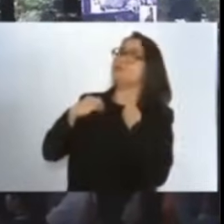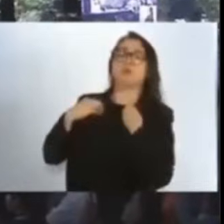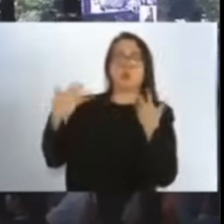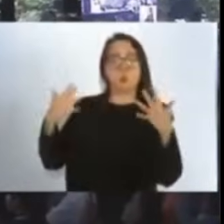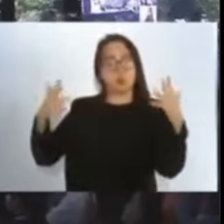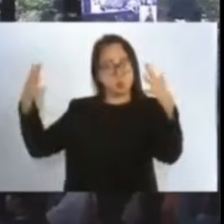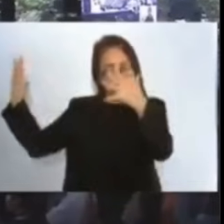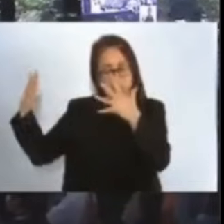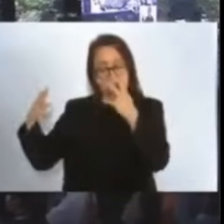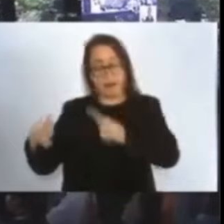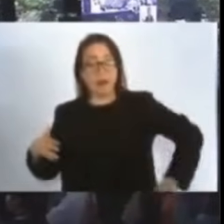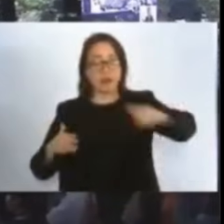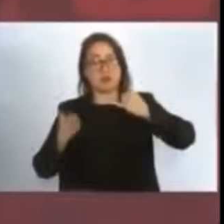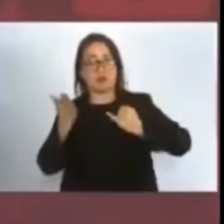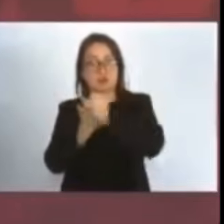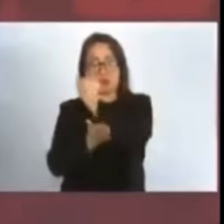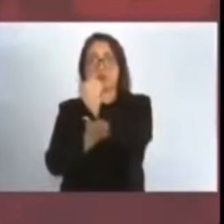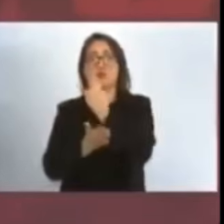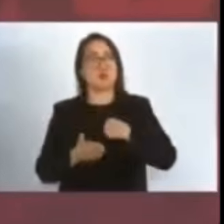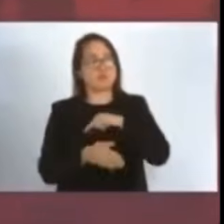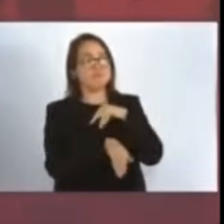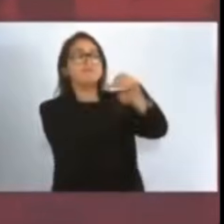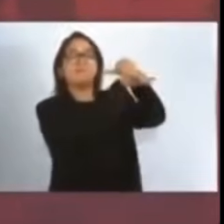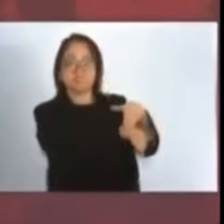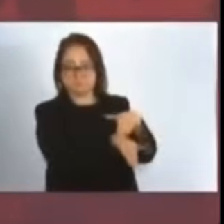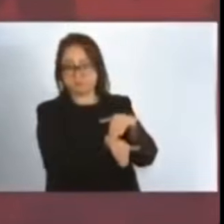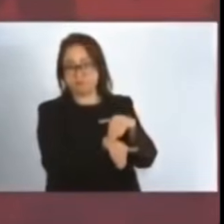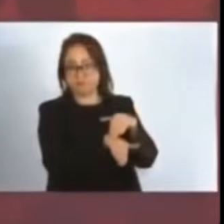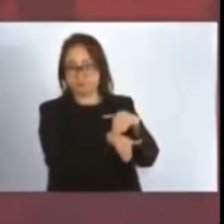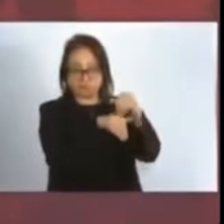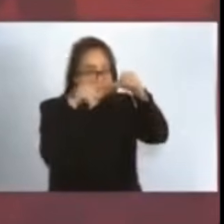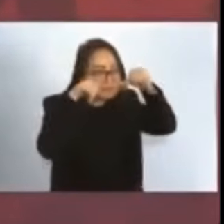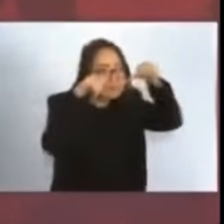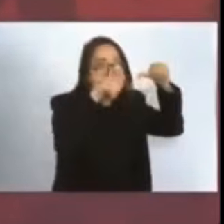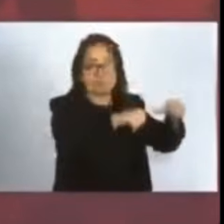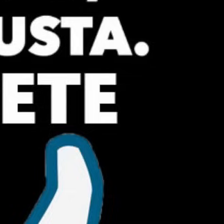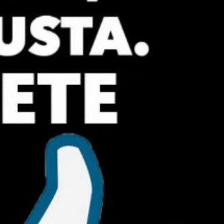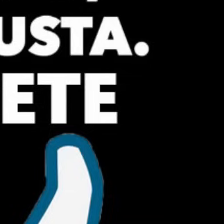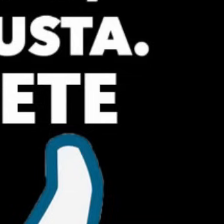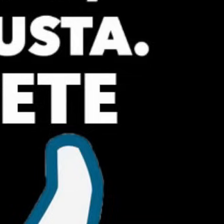nuestro amo, nadie más.